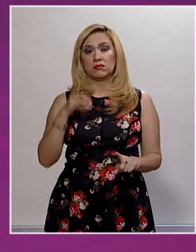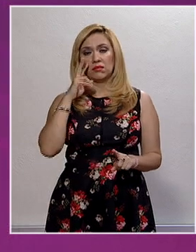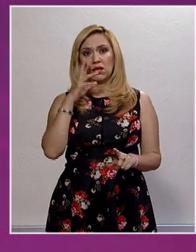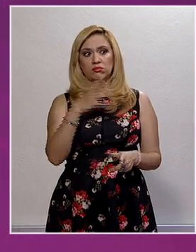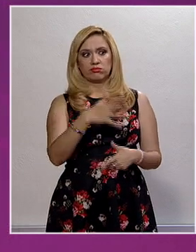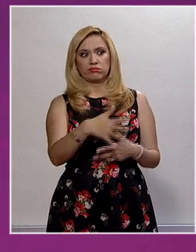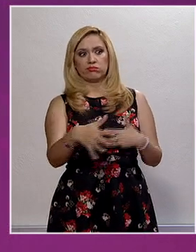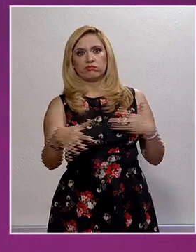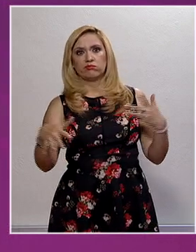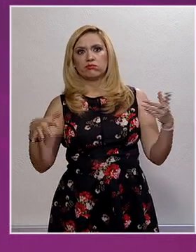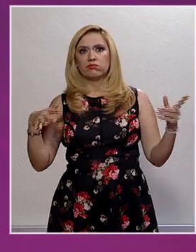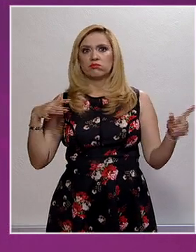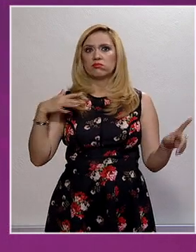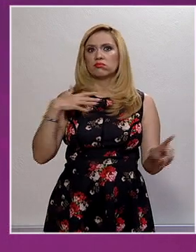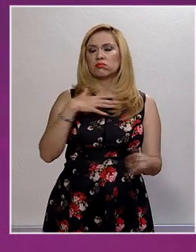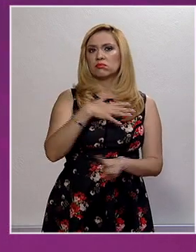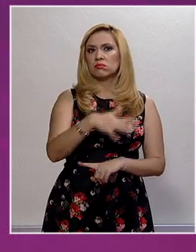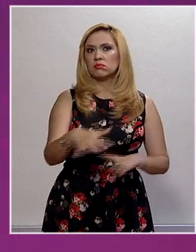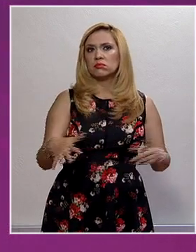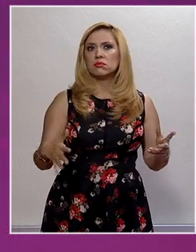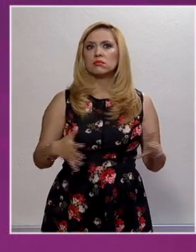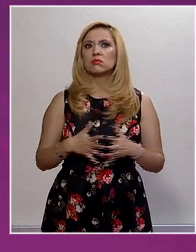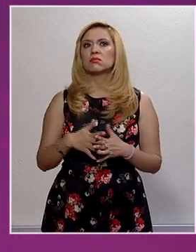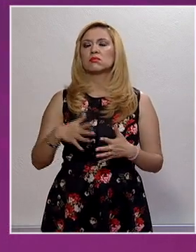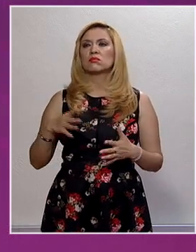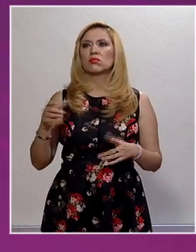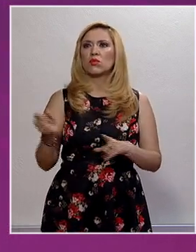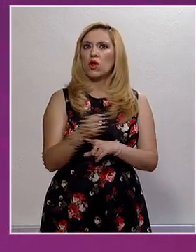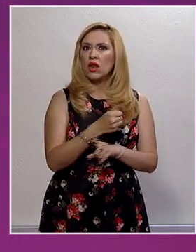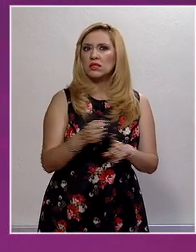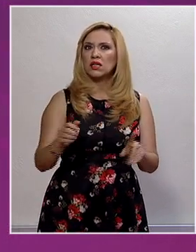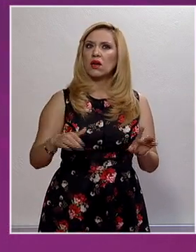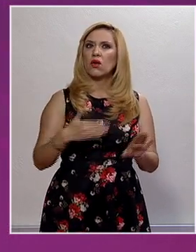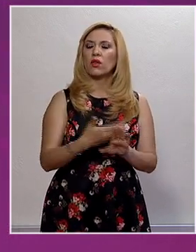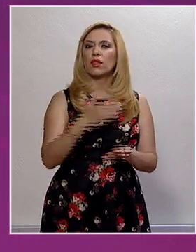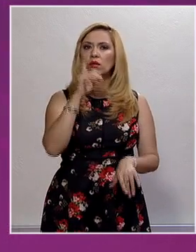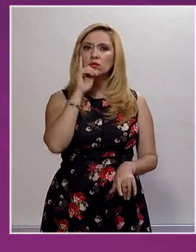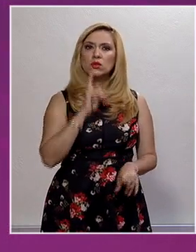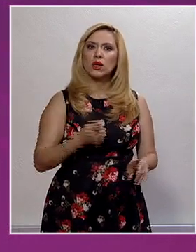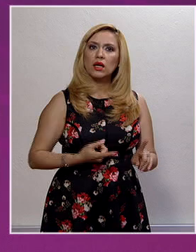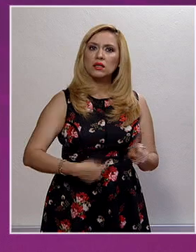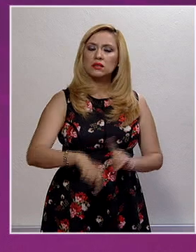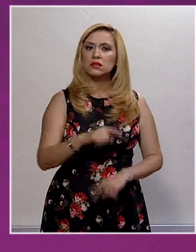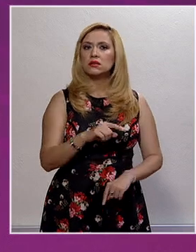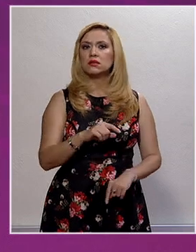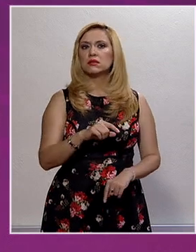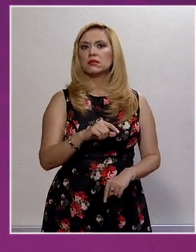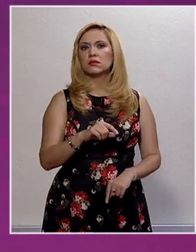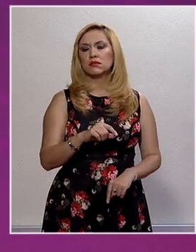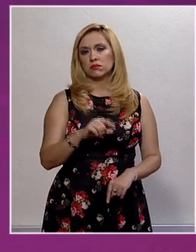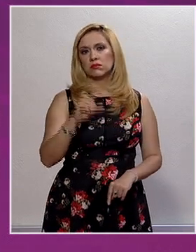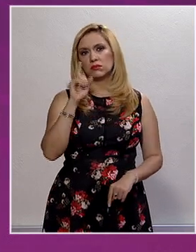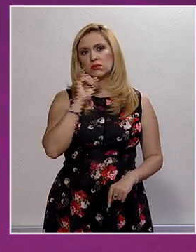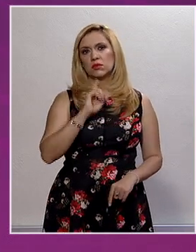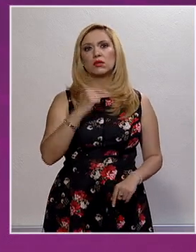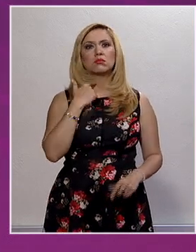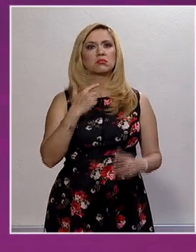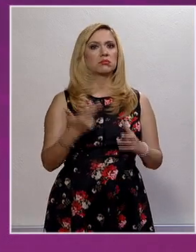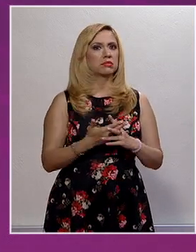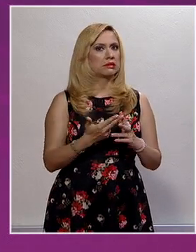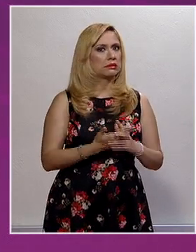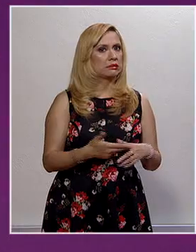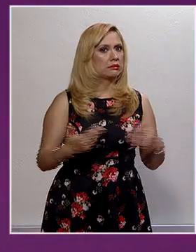cual era muy prevalente la violencia contra las mujeres, en específico la violencia femicida contra las